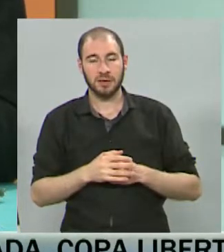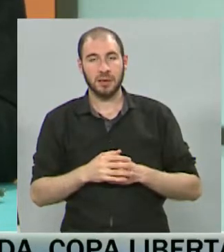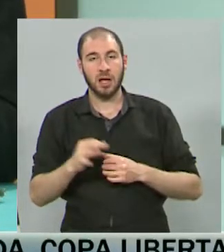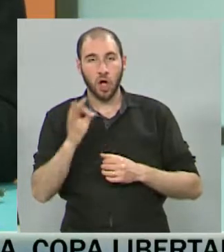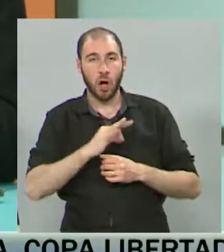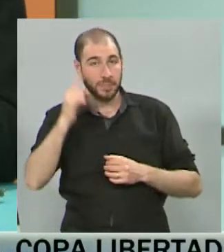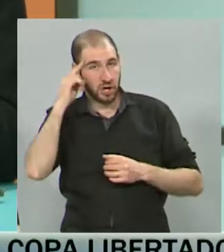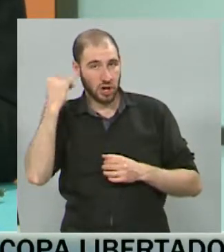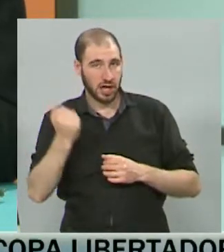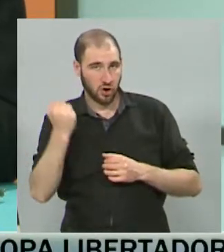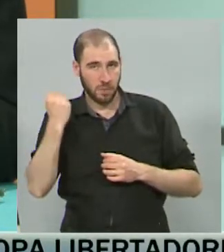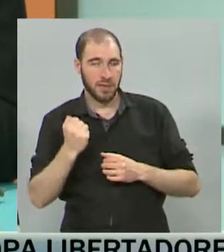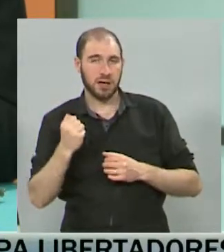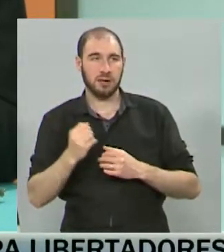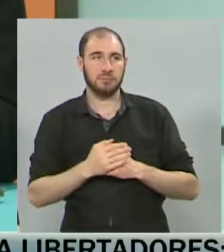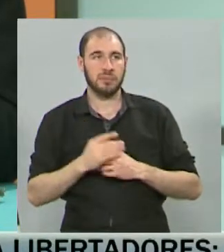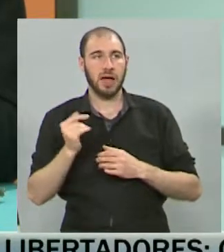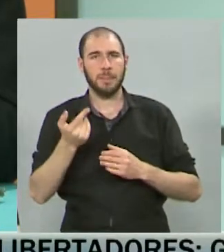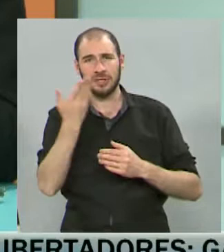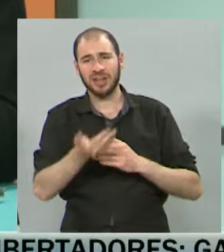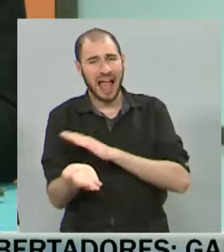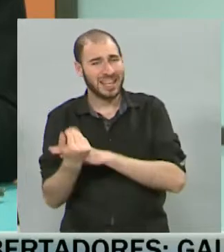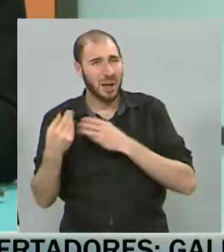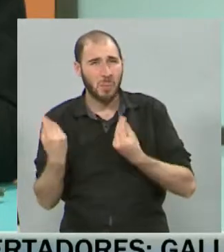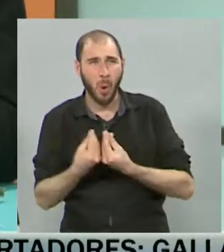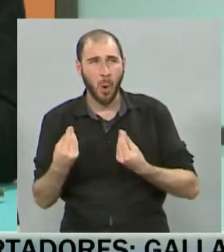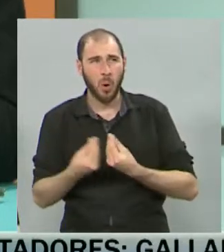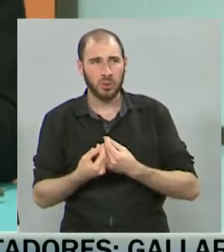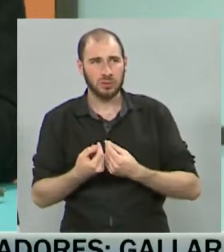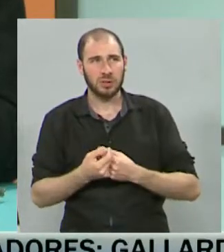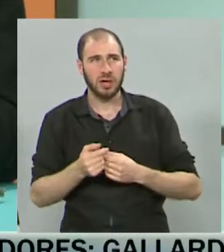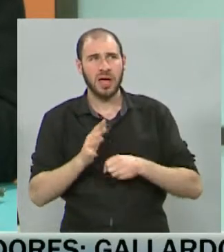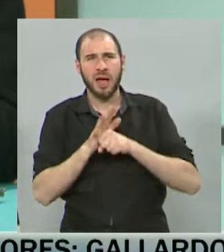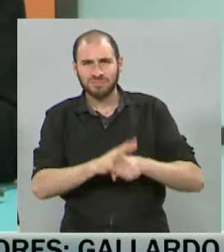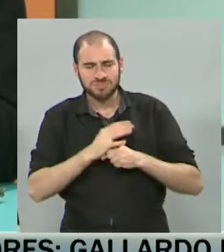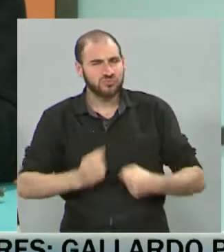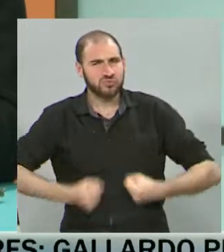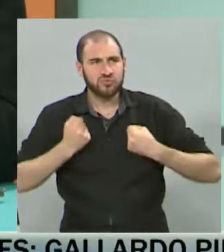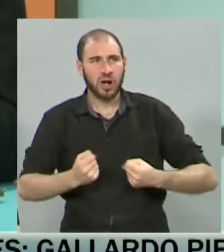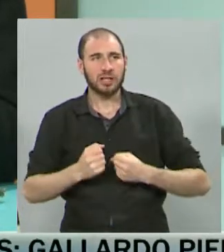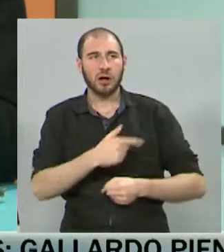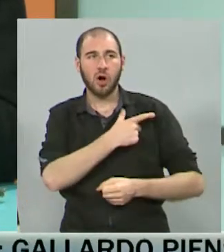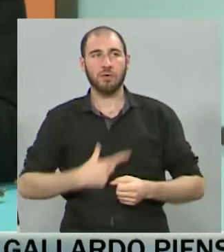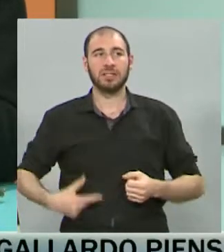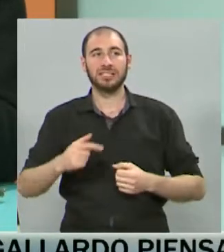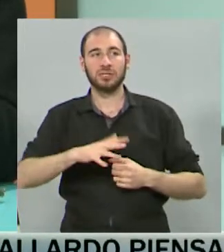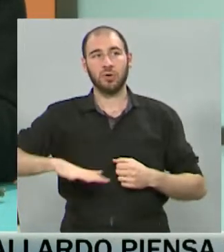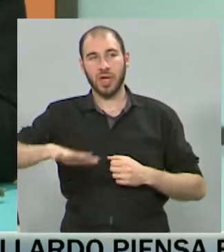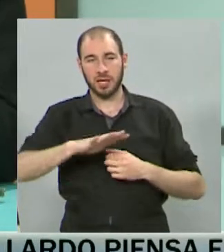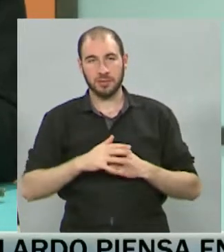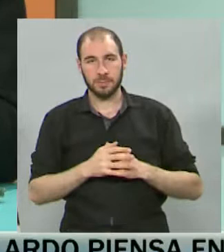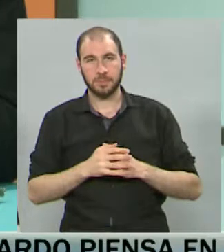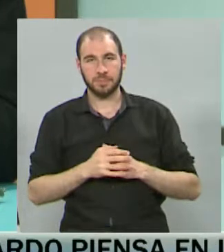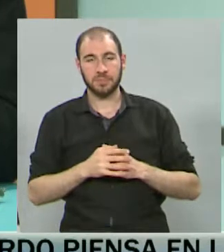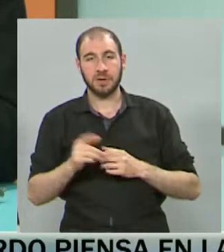vista económico hay una gran cantidad de inquilinos que venían ejerciendo una presión muy fuerte sobre el gobierno de la ciudad, teniendo en cuenta